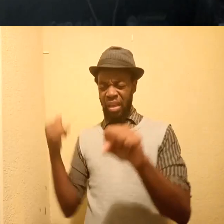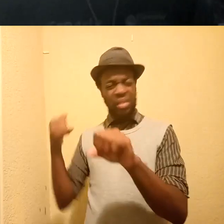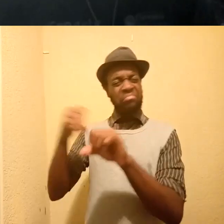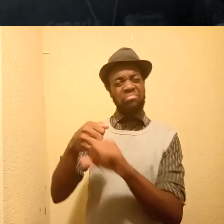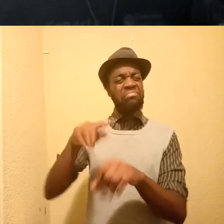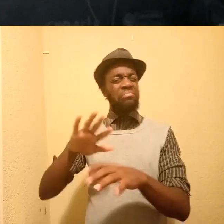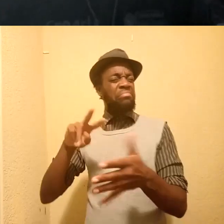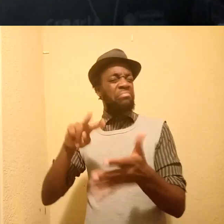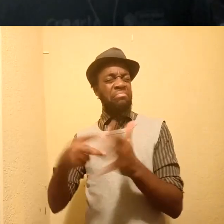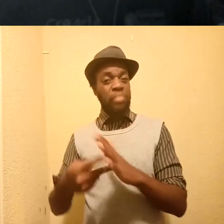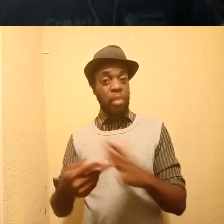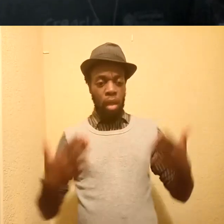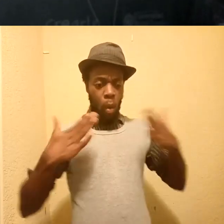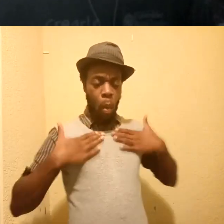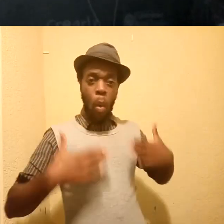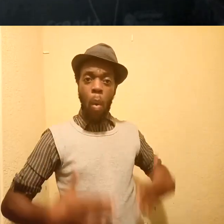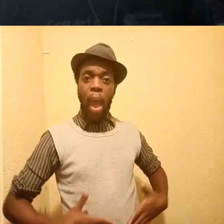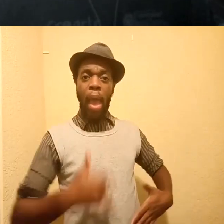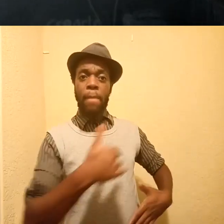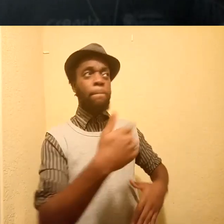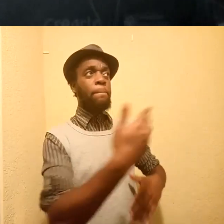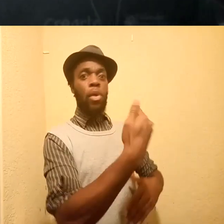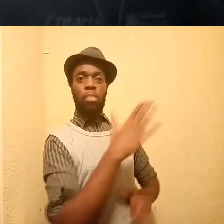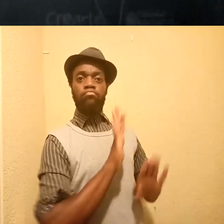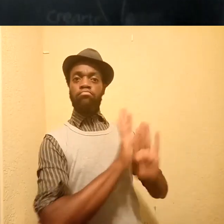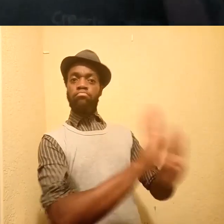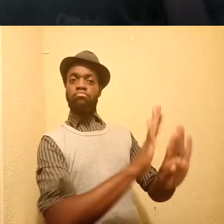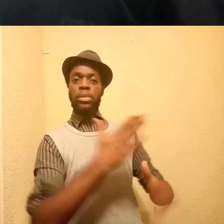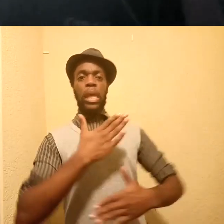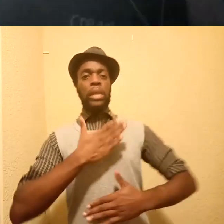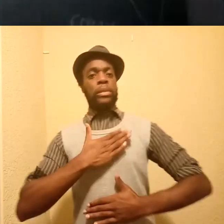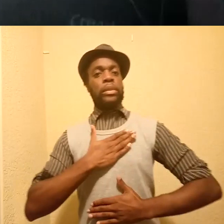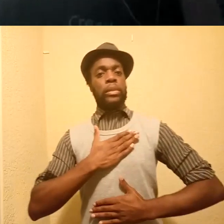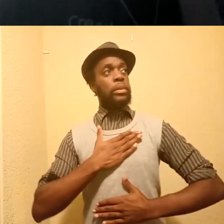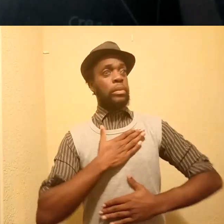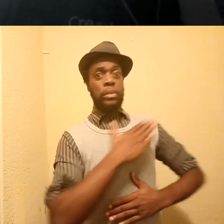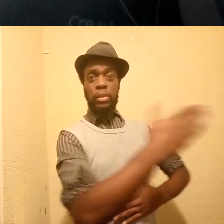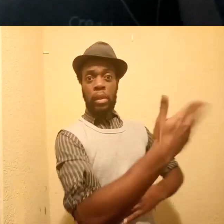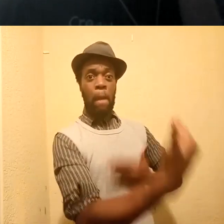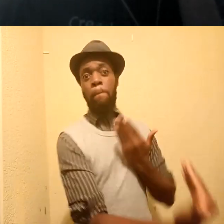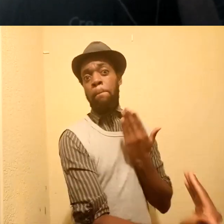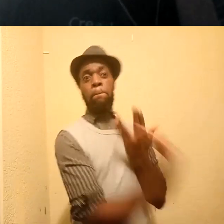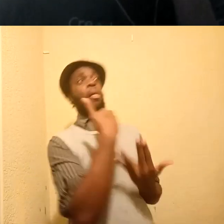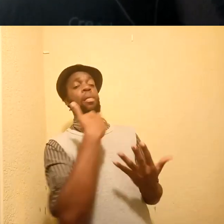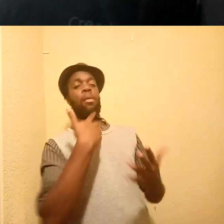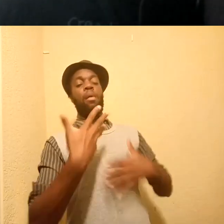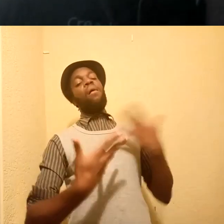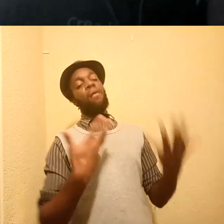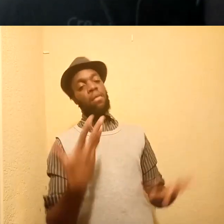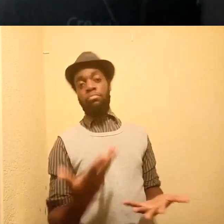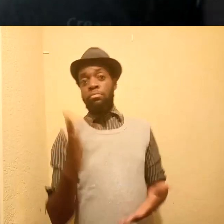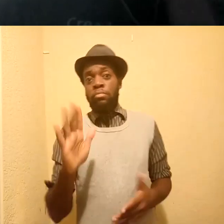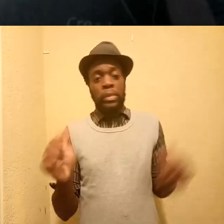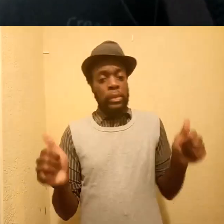cuerpo y nadie puede tocarte, absolutamente nadie. Así sea un familiar muy cercano o